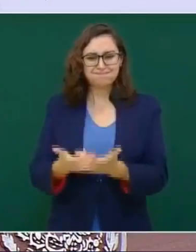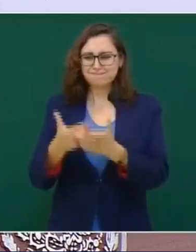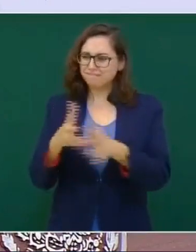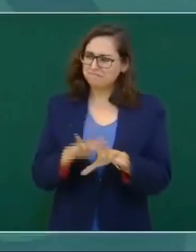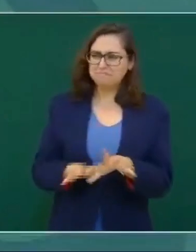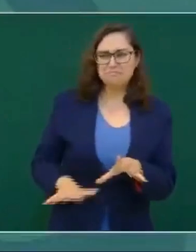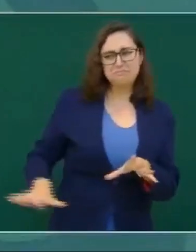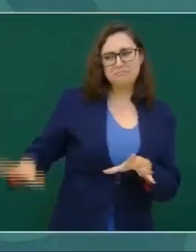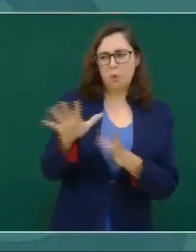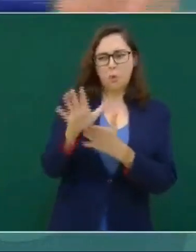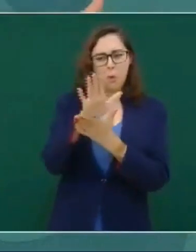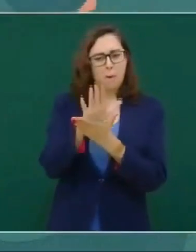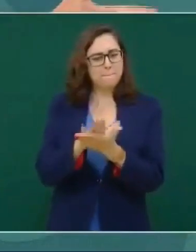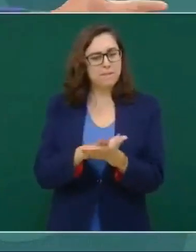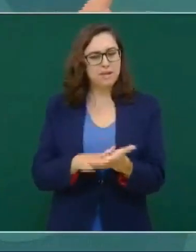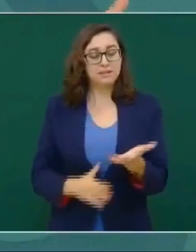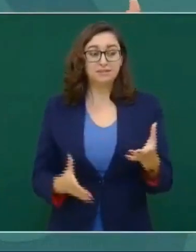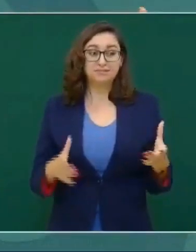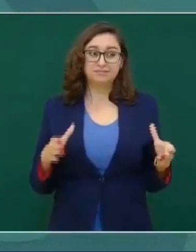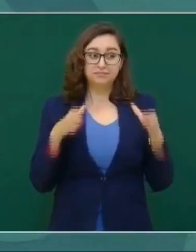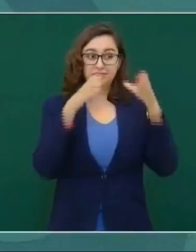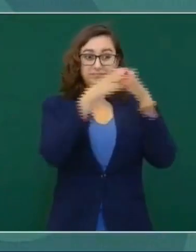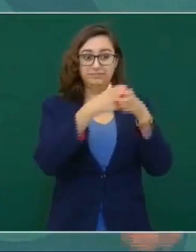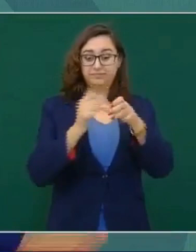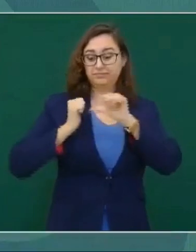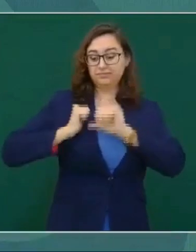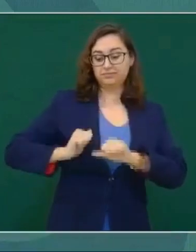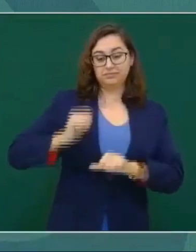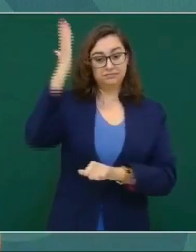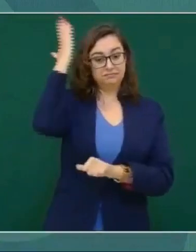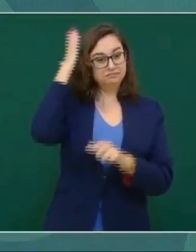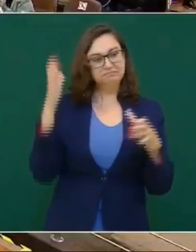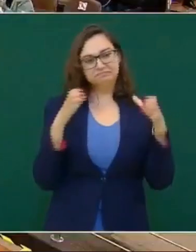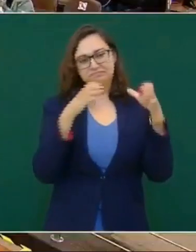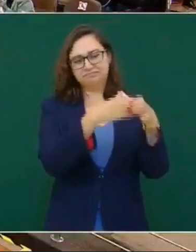Arriba es que ya se echaron a perder